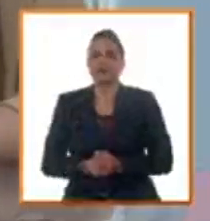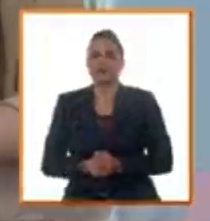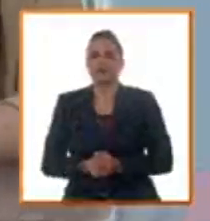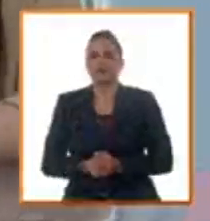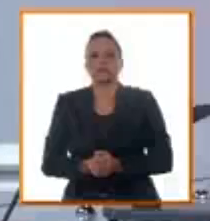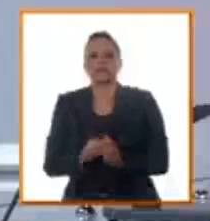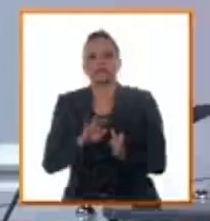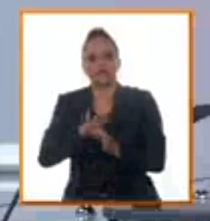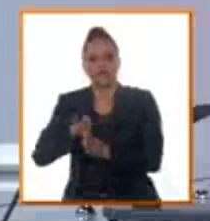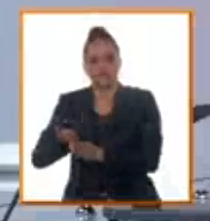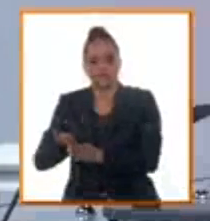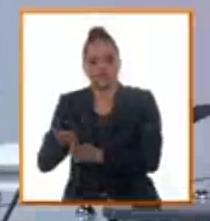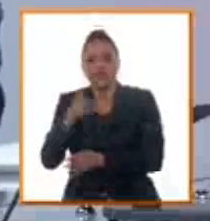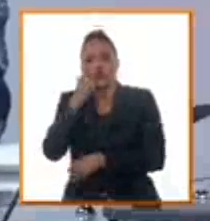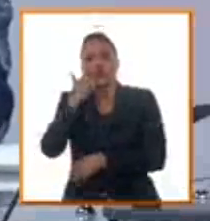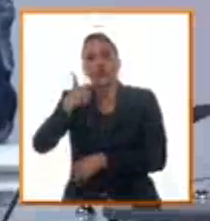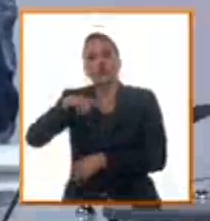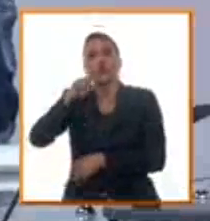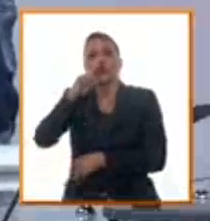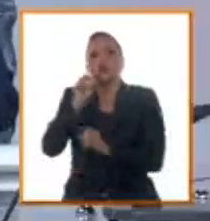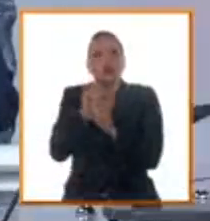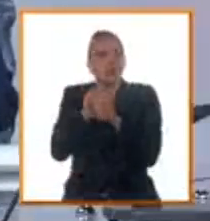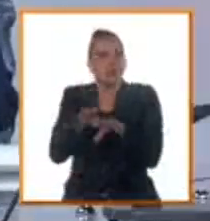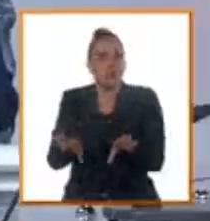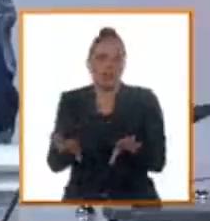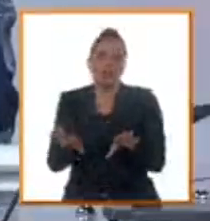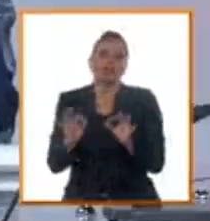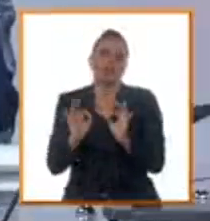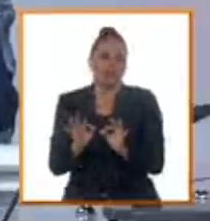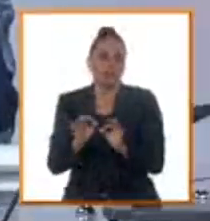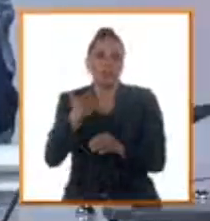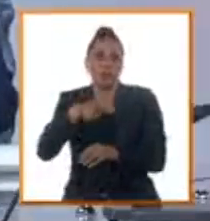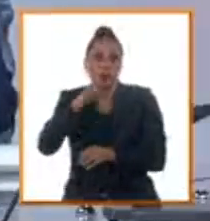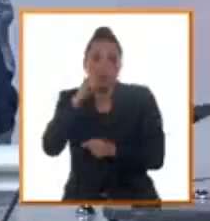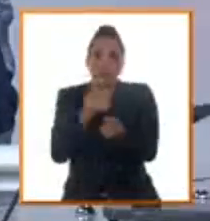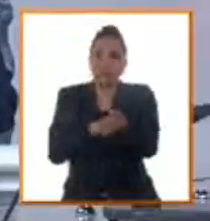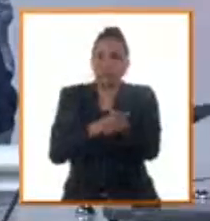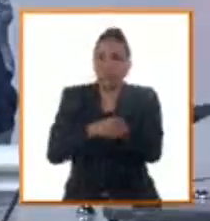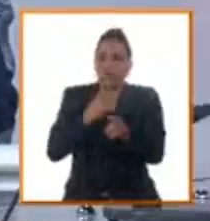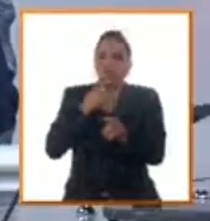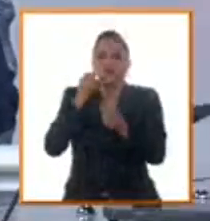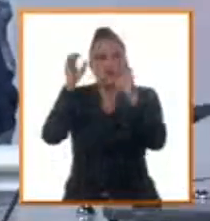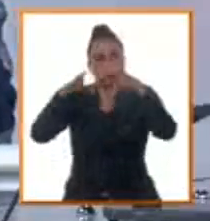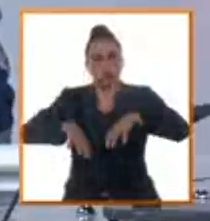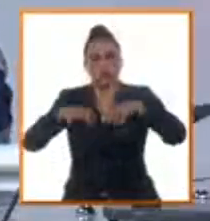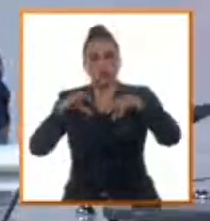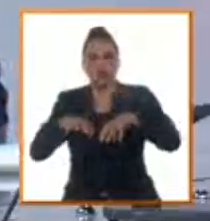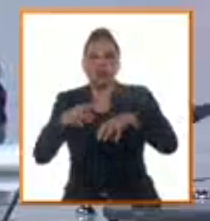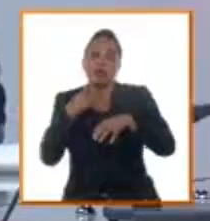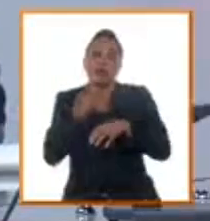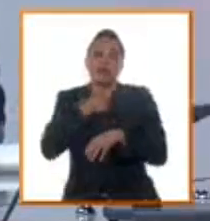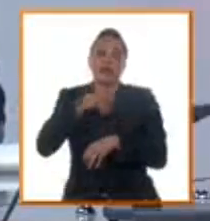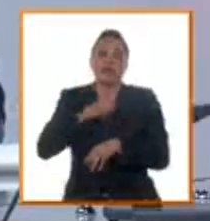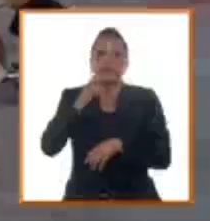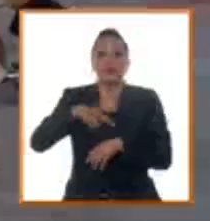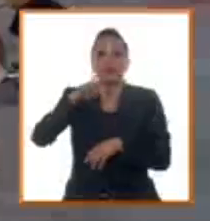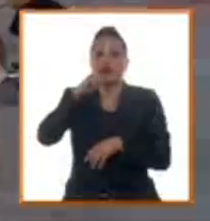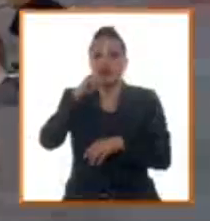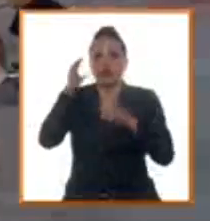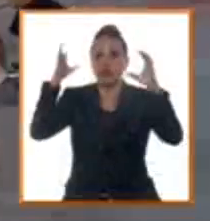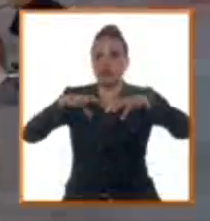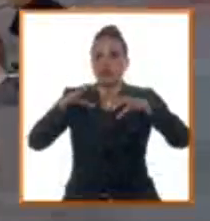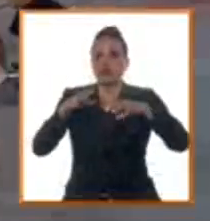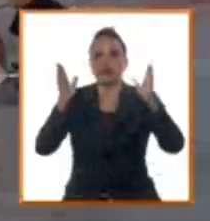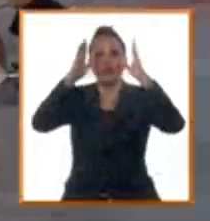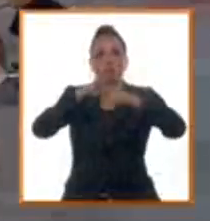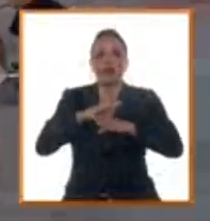que es un junio normal. Lo normal es que llueva en junio. Lo anormal es cuando no llueve en junio. Exactamente. Pero